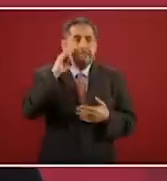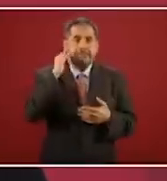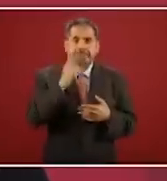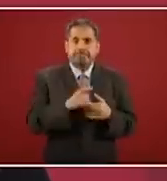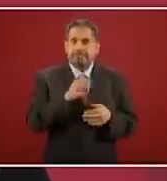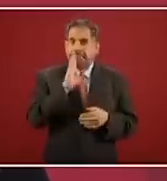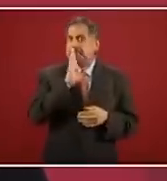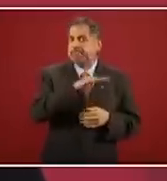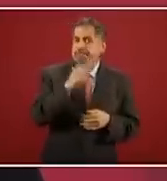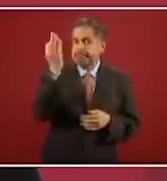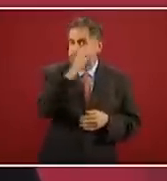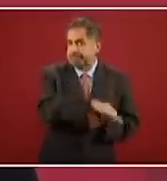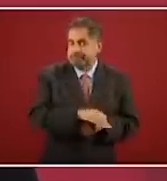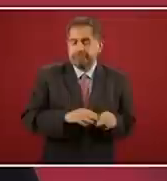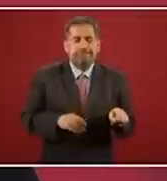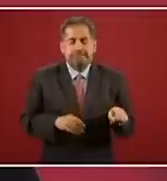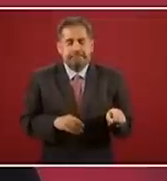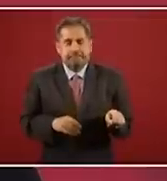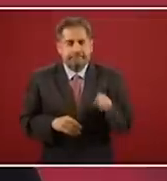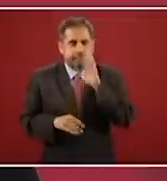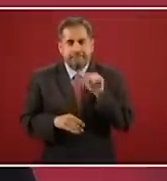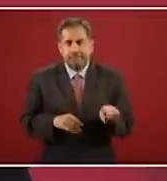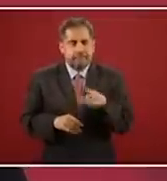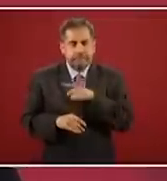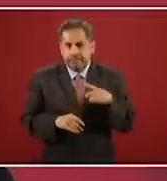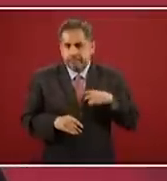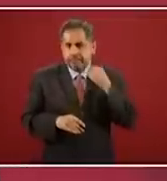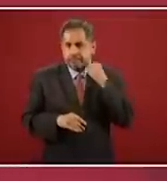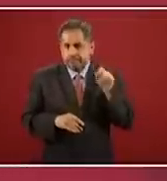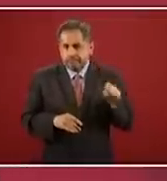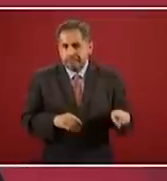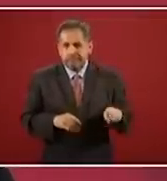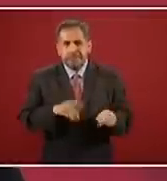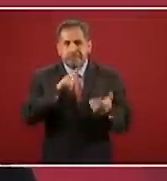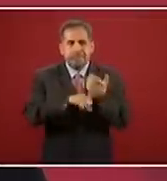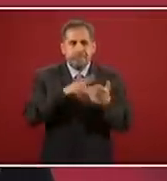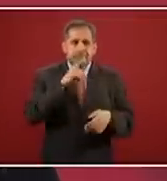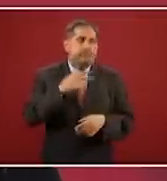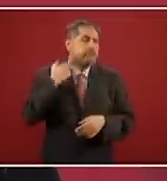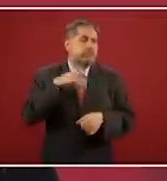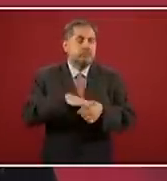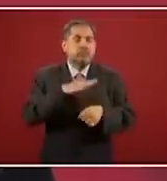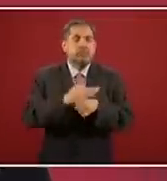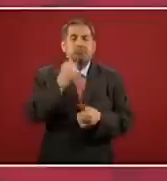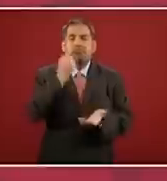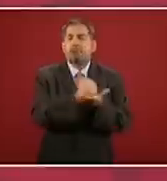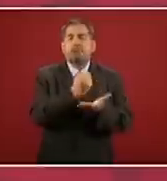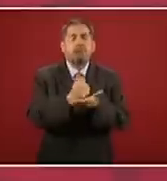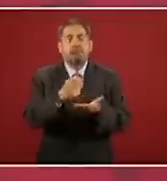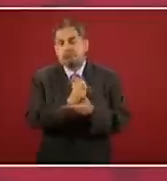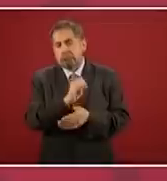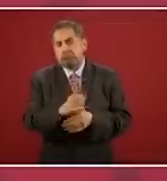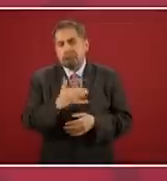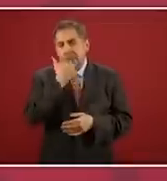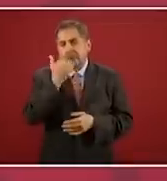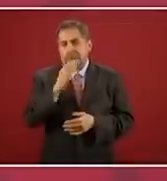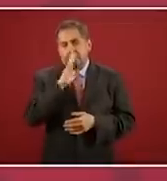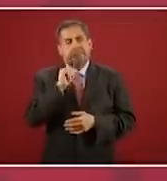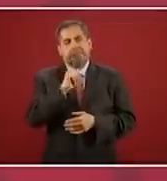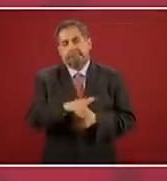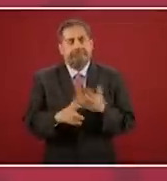Y también creemos que en muchos de los casos encontramos casos de testaferrato vinculados con abogados. Por supuesto, todos los